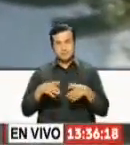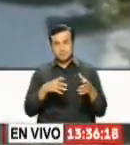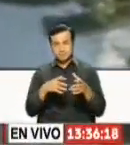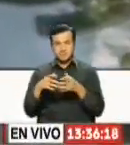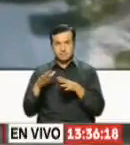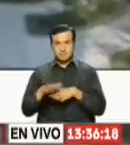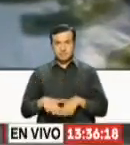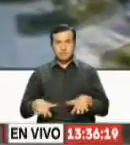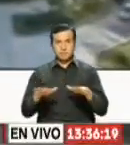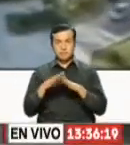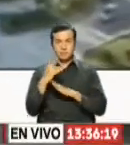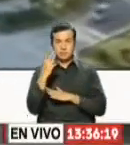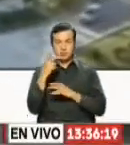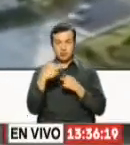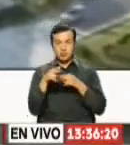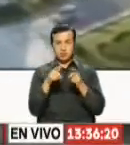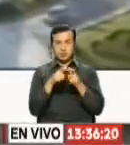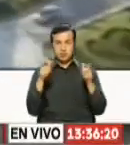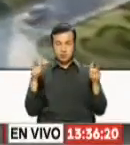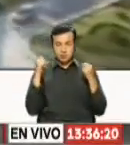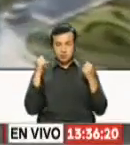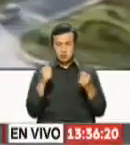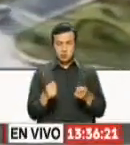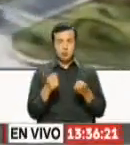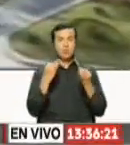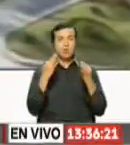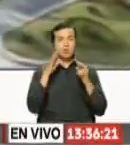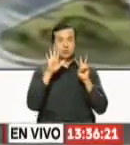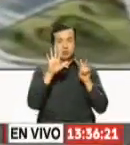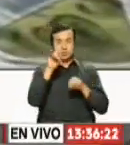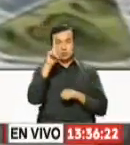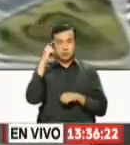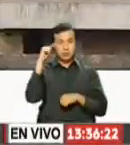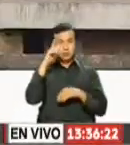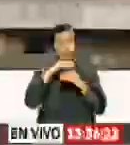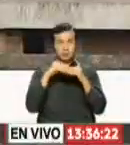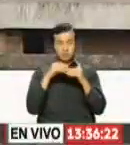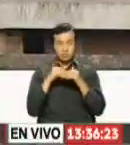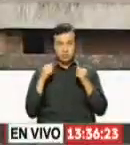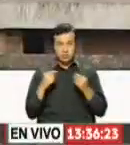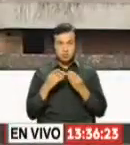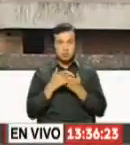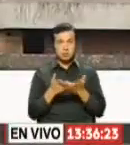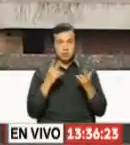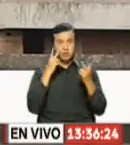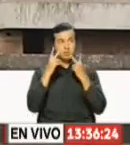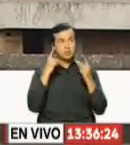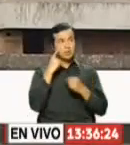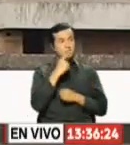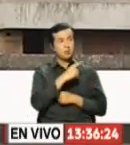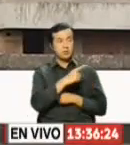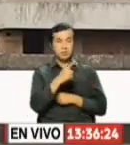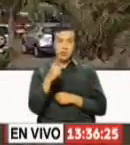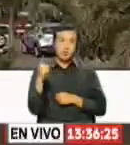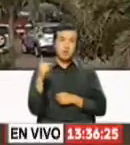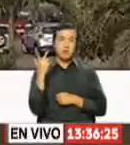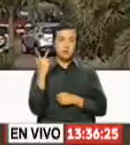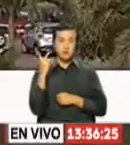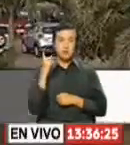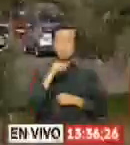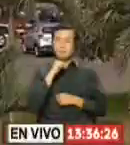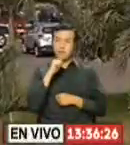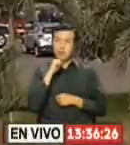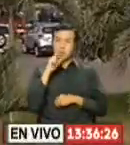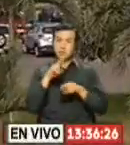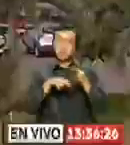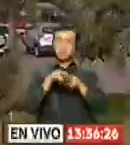una extensión de 12 hectáreas y una inversión de más de $71 millones, a simple vista, pudimos constatar que aún hay